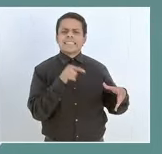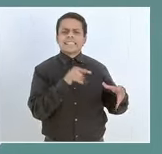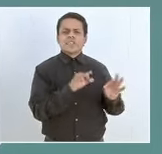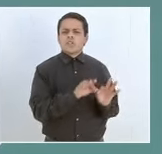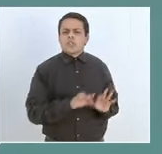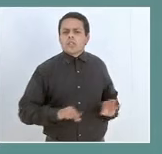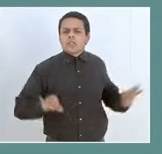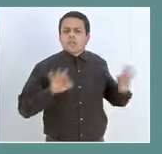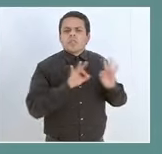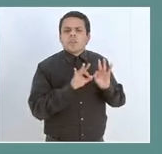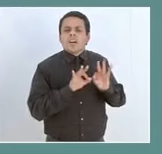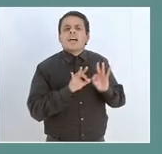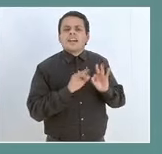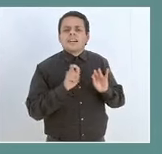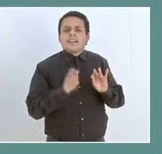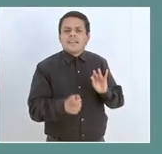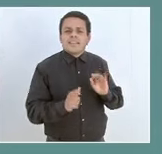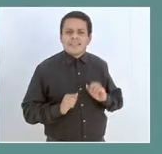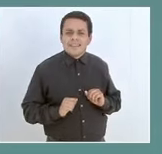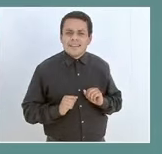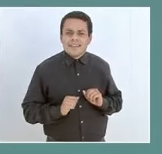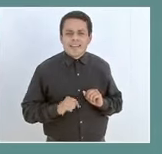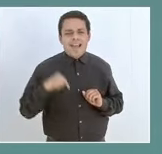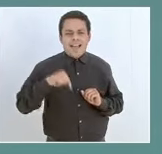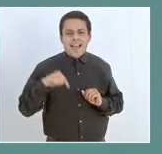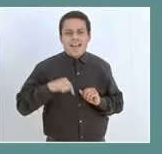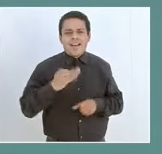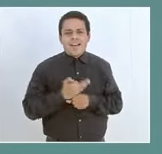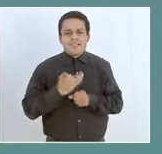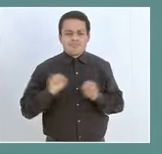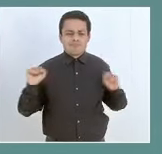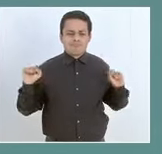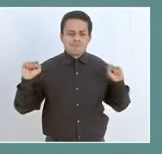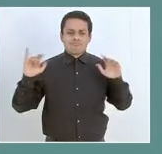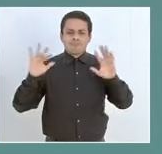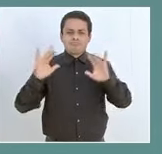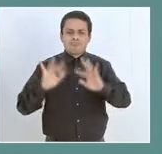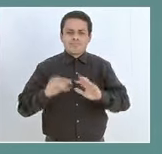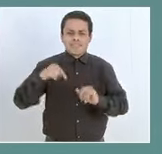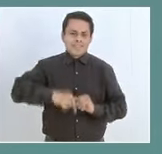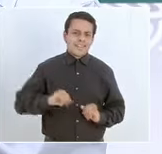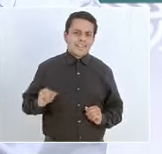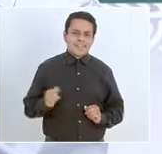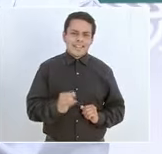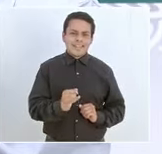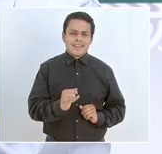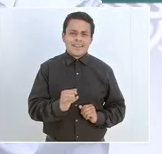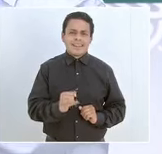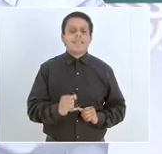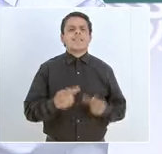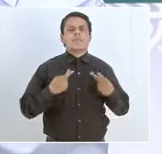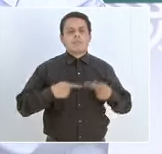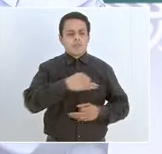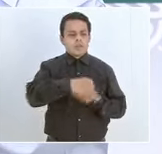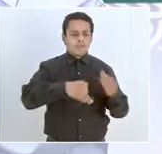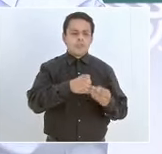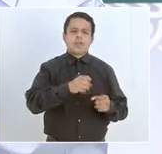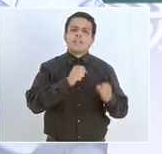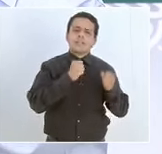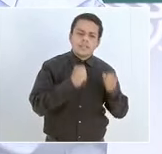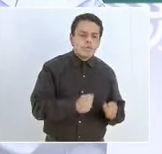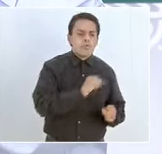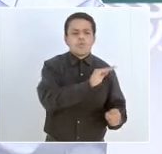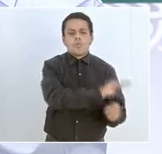fundamental, lo que nos convocó a estar aquí en Jerez, la seguridad pública.